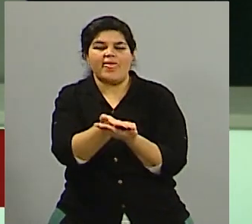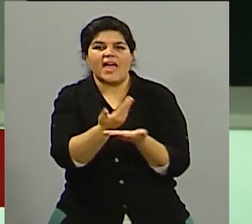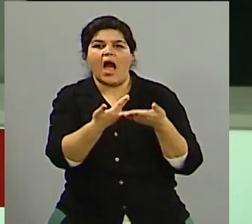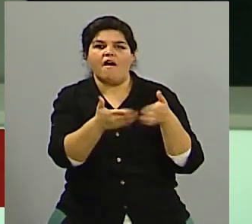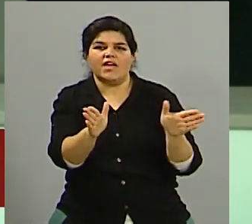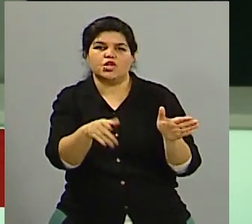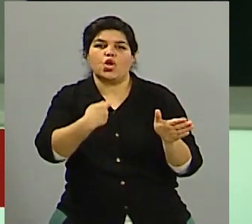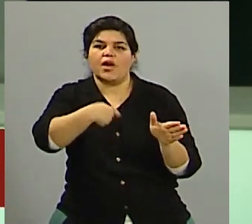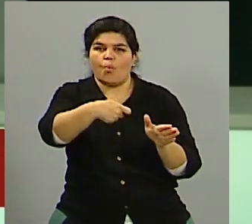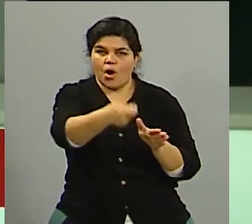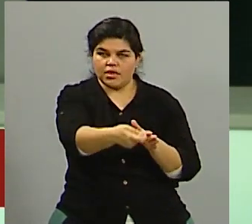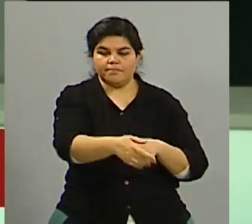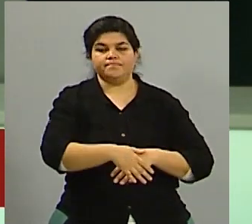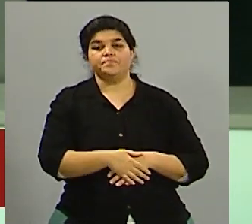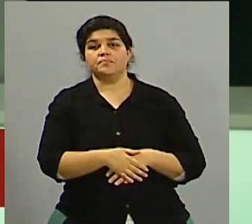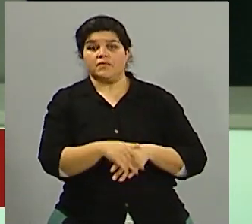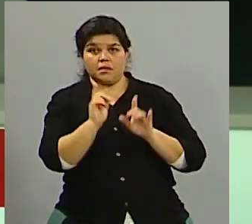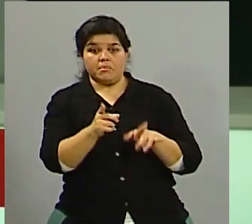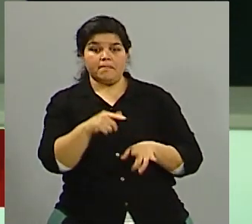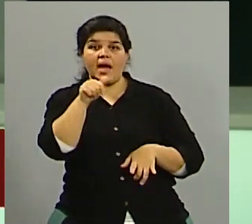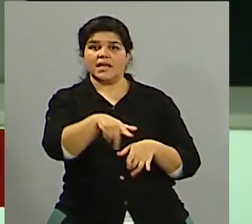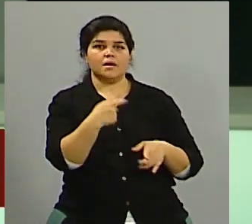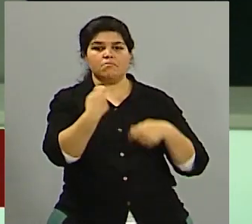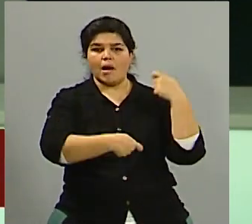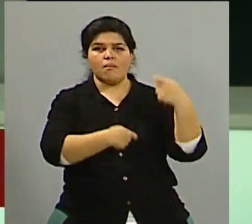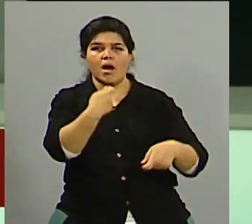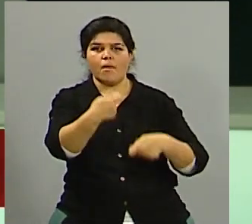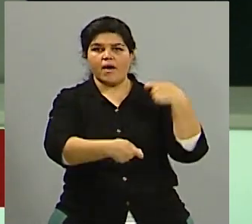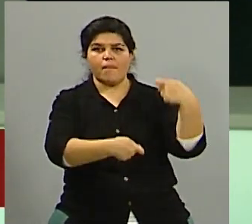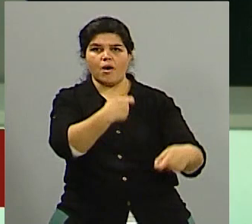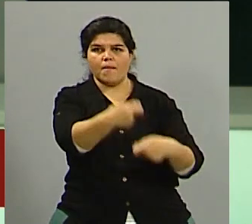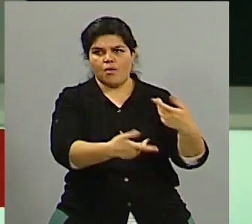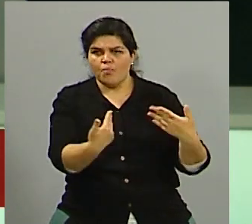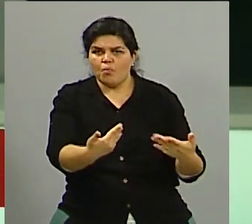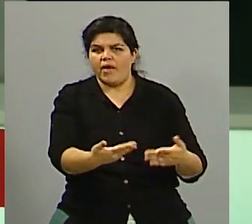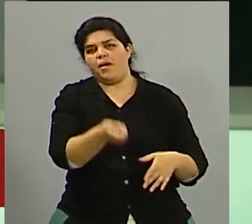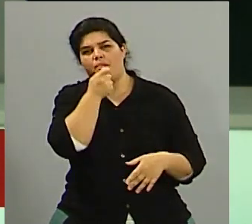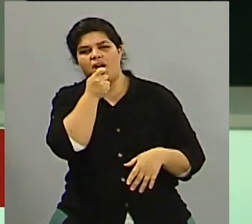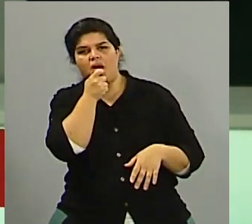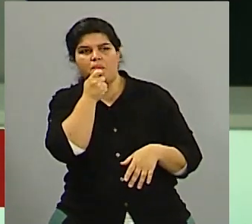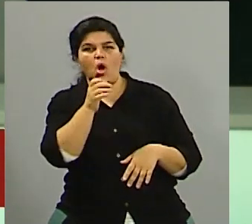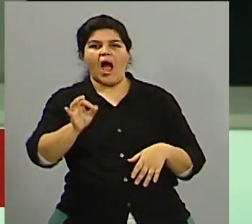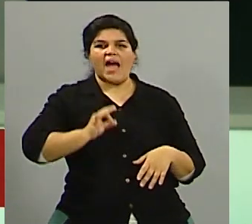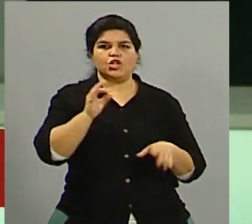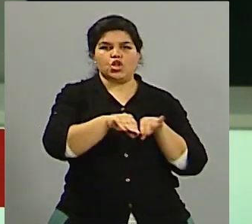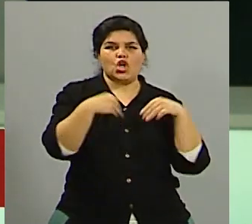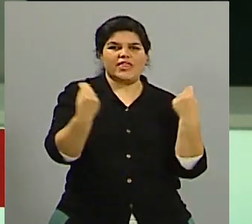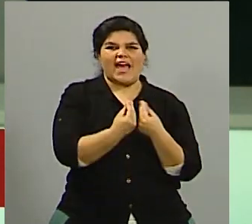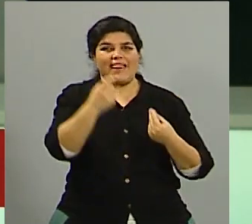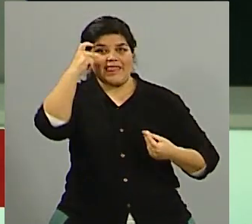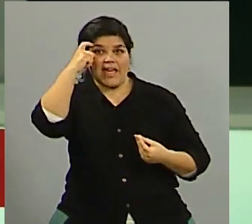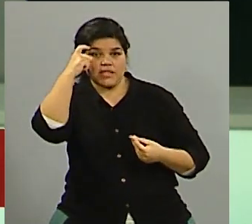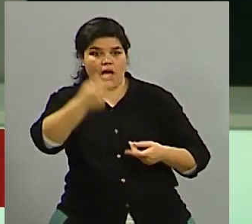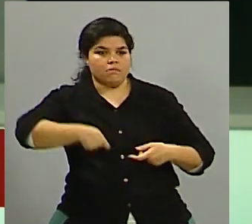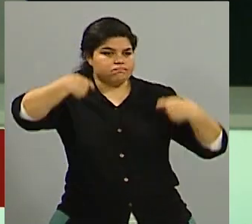Y se hace un volante electrónico de pago y se pueden comenzar a cancelar esos periodos todos juntos, digamos. Yo puedo cancelar 10 años de aporte, puedo decir, este